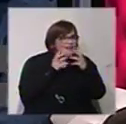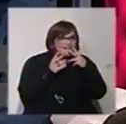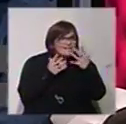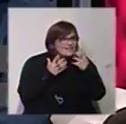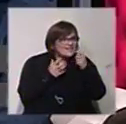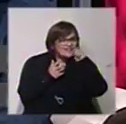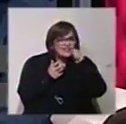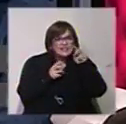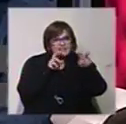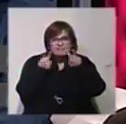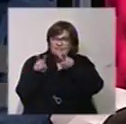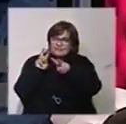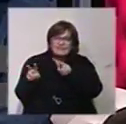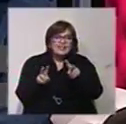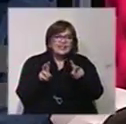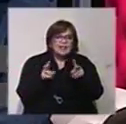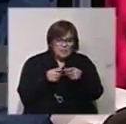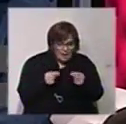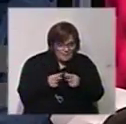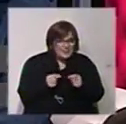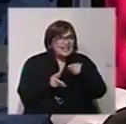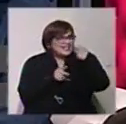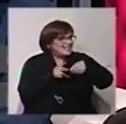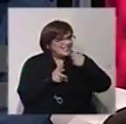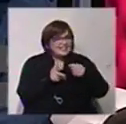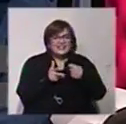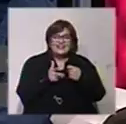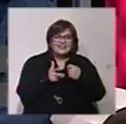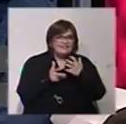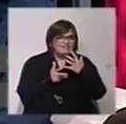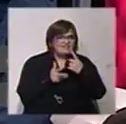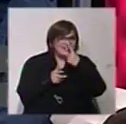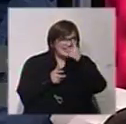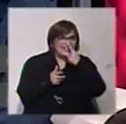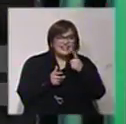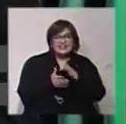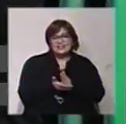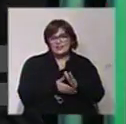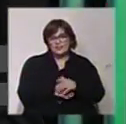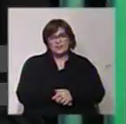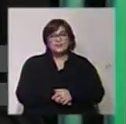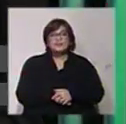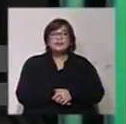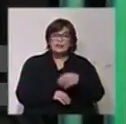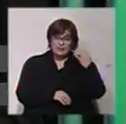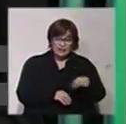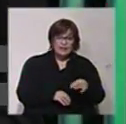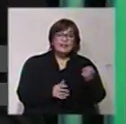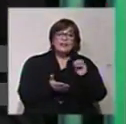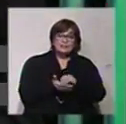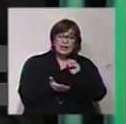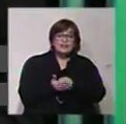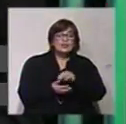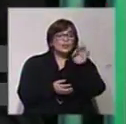tanto la historieta en el papel, el cine, o sea, te llama mucho la atención en todos los pisos. Es cierto, además, digo, tenés oportunidades, por